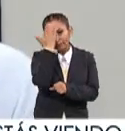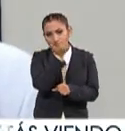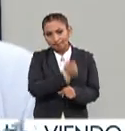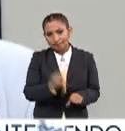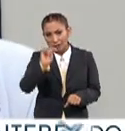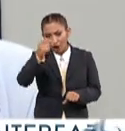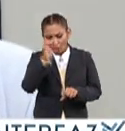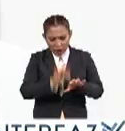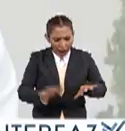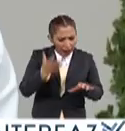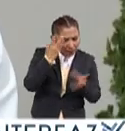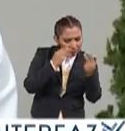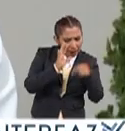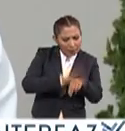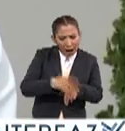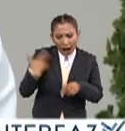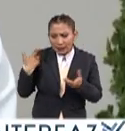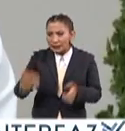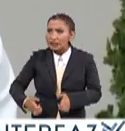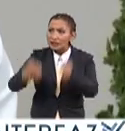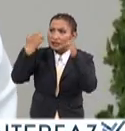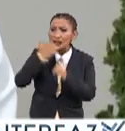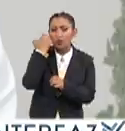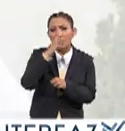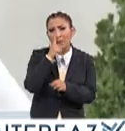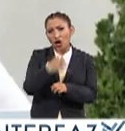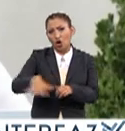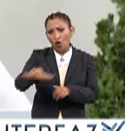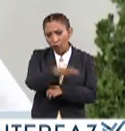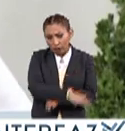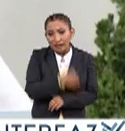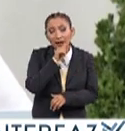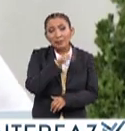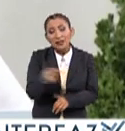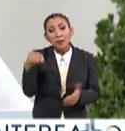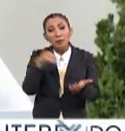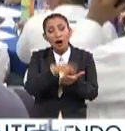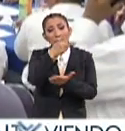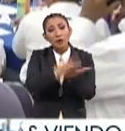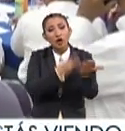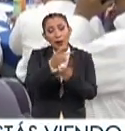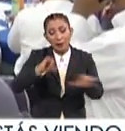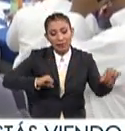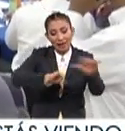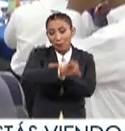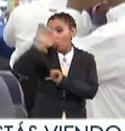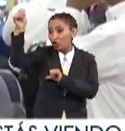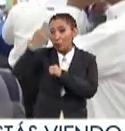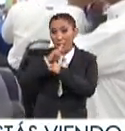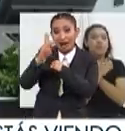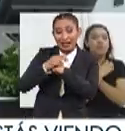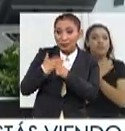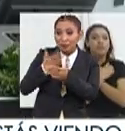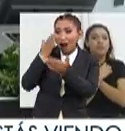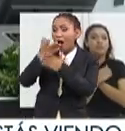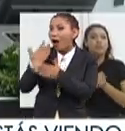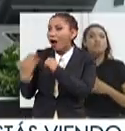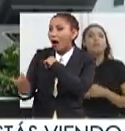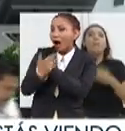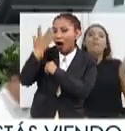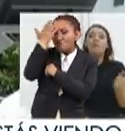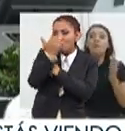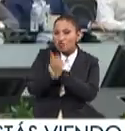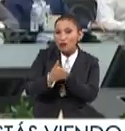capacidades tecnológicas y de infraestructura en las universidades, además de que se establezcan programas de intercambio a otros países para fortalecer